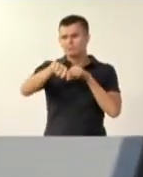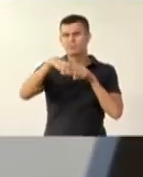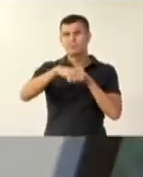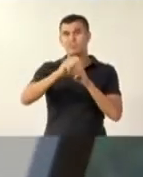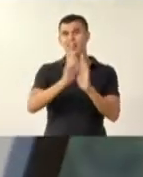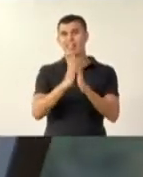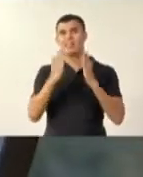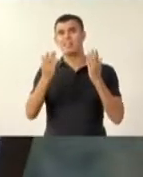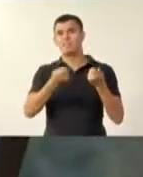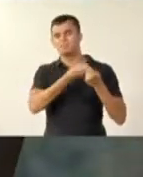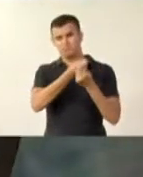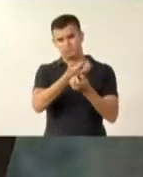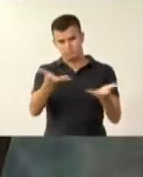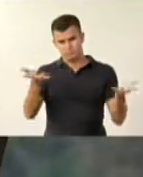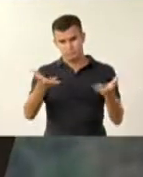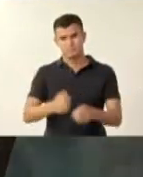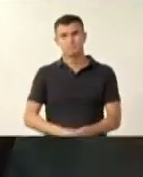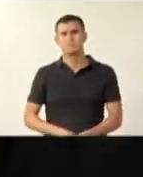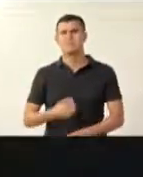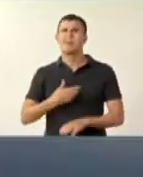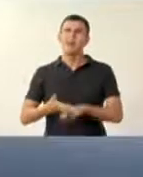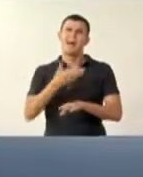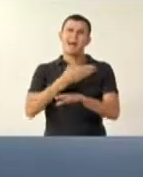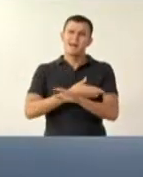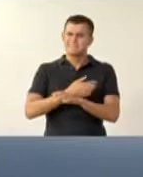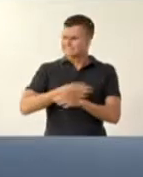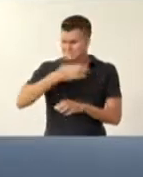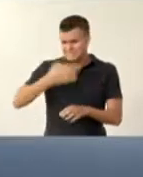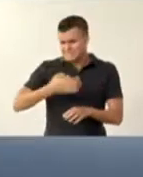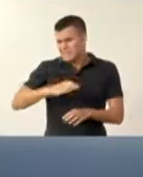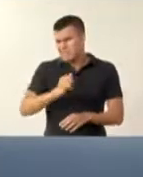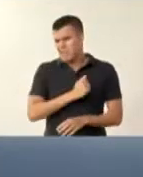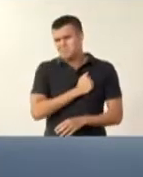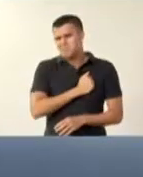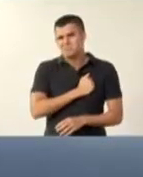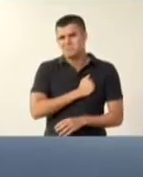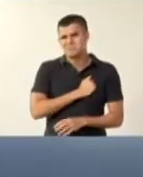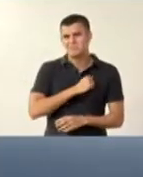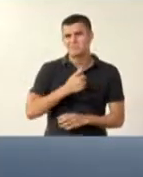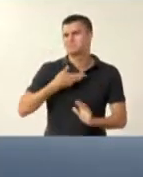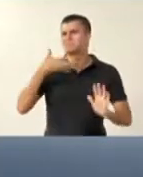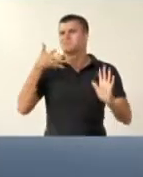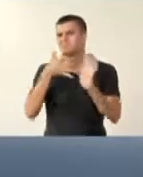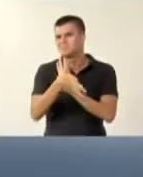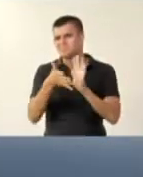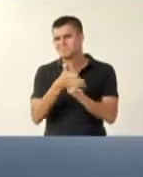pues en pocos días su libro será impreso. A mí siempre me ha apasionado